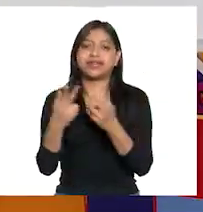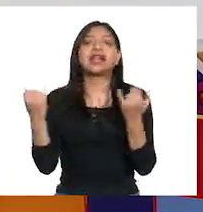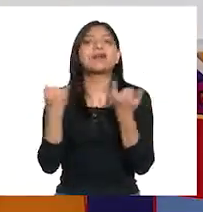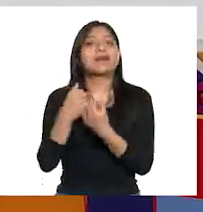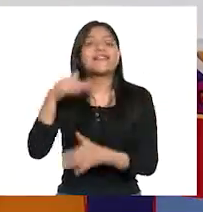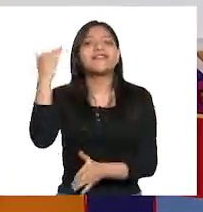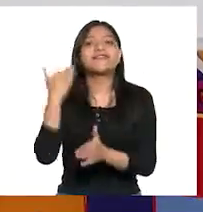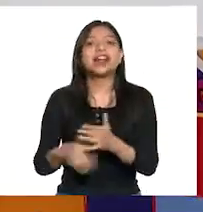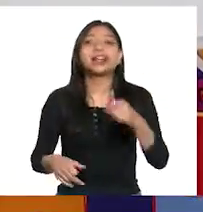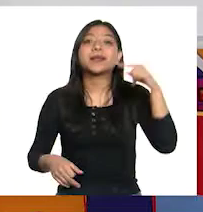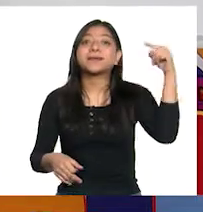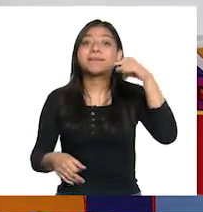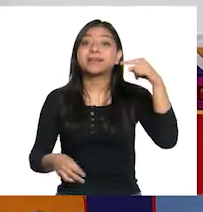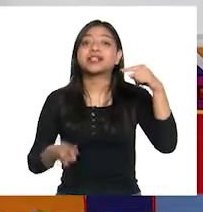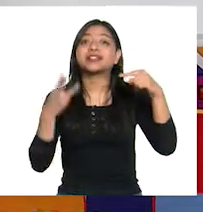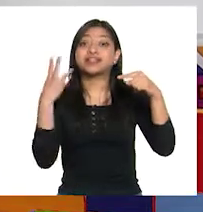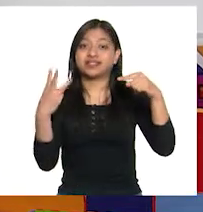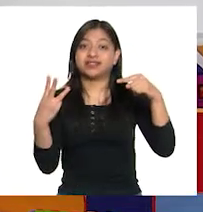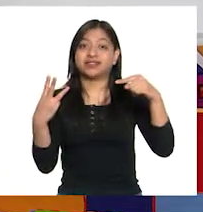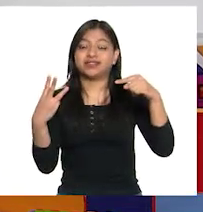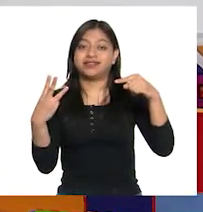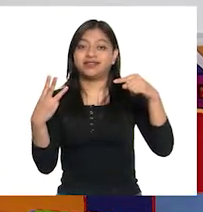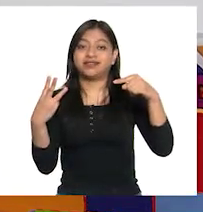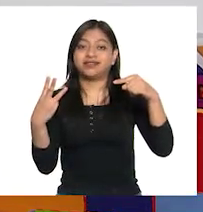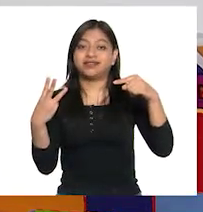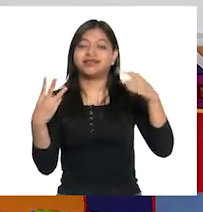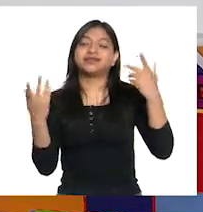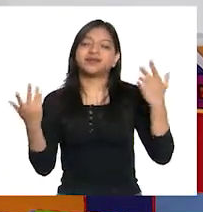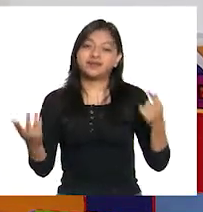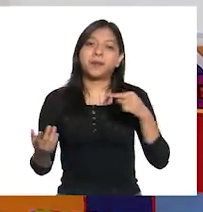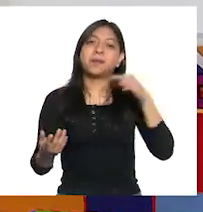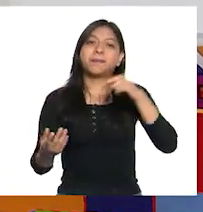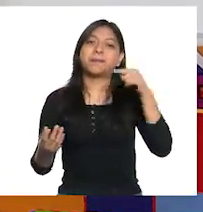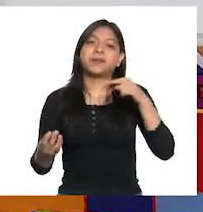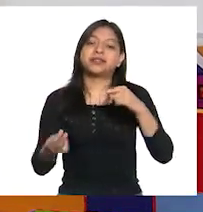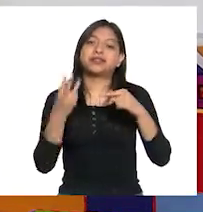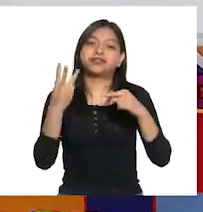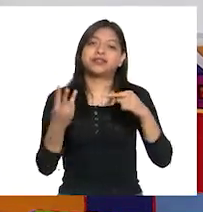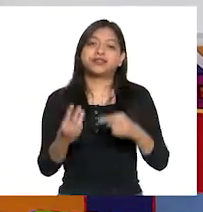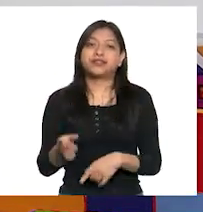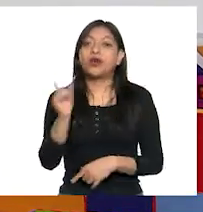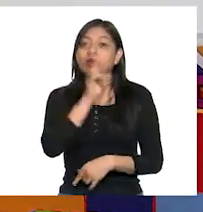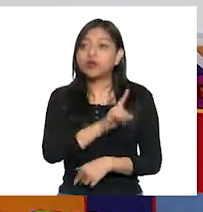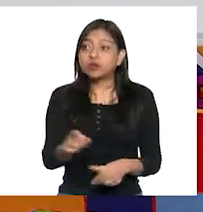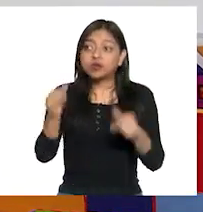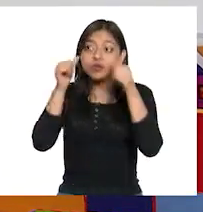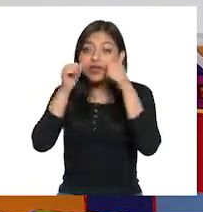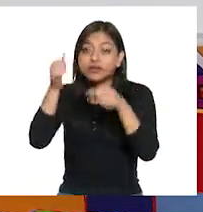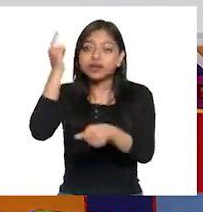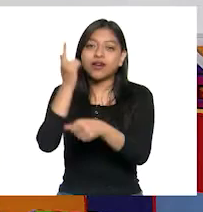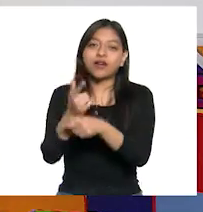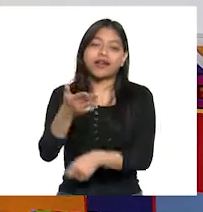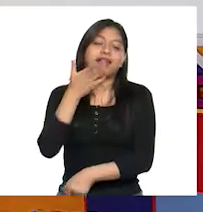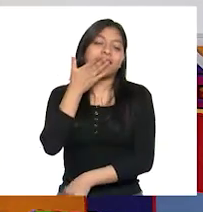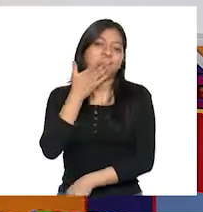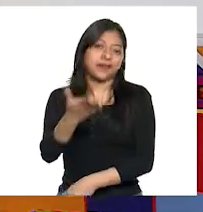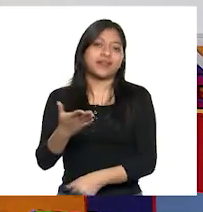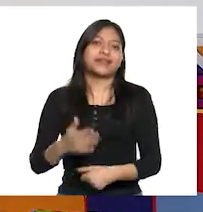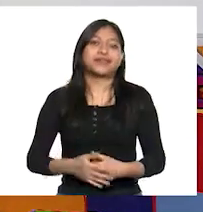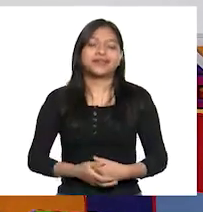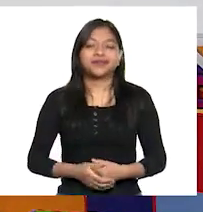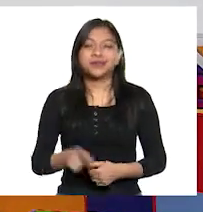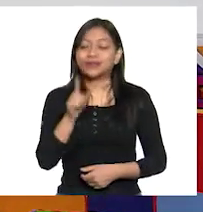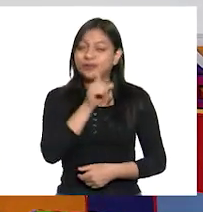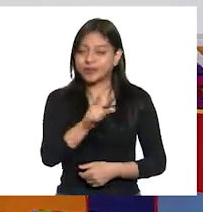maestras. ¿Ustedes qué dicen? ¿También lo notaron? Sí. Sí, yo pensé que no se iban a percatar y iban a tener mal el procedimiento, el resultado. Pero bueno, son muy,